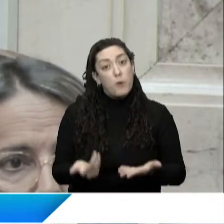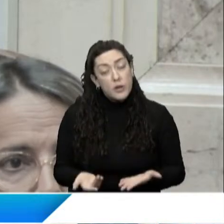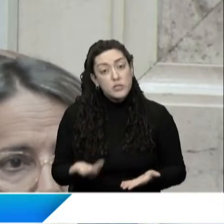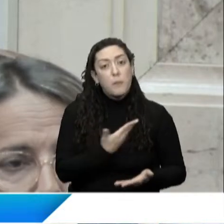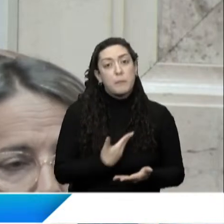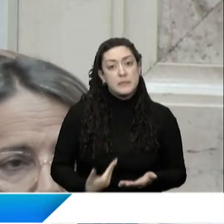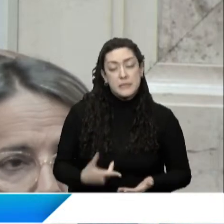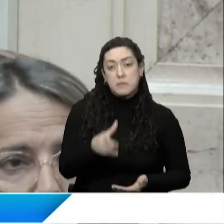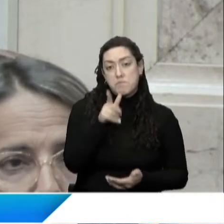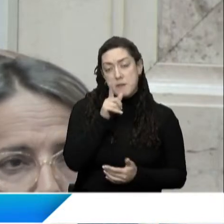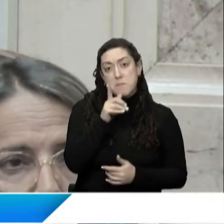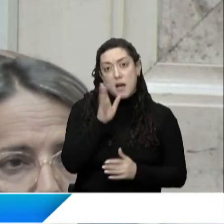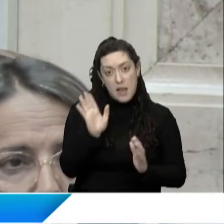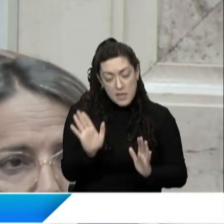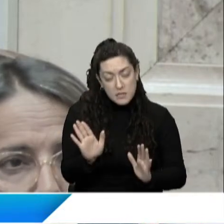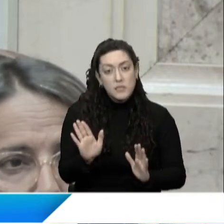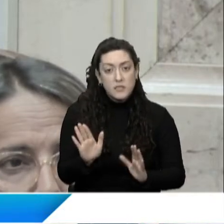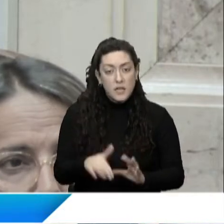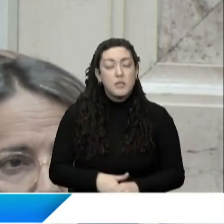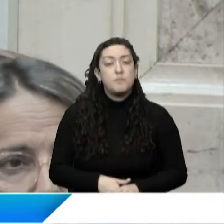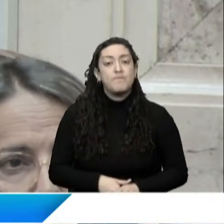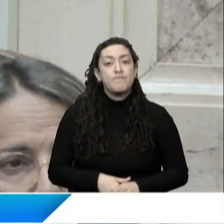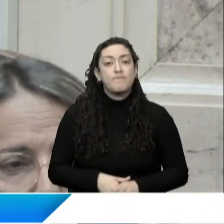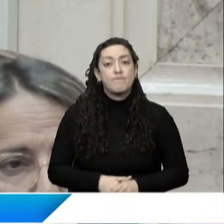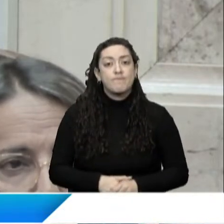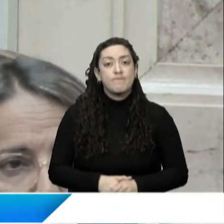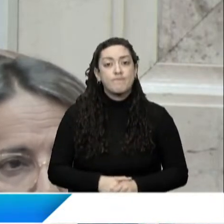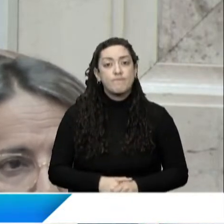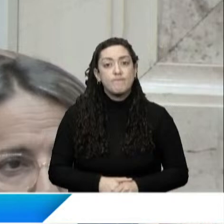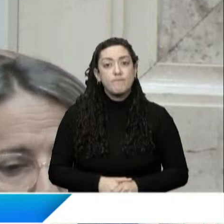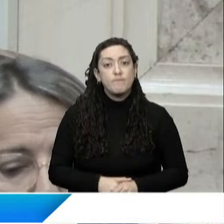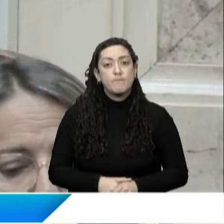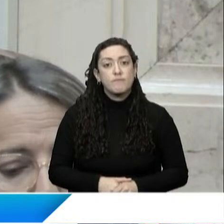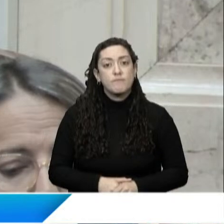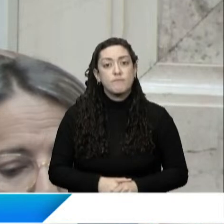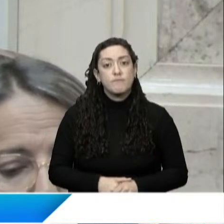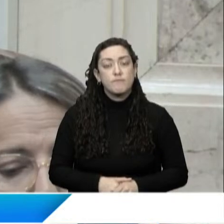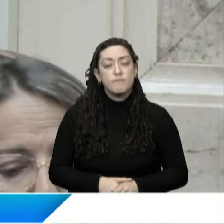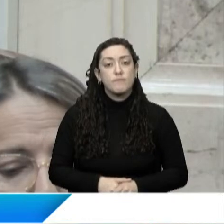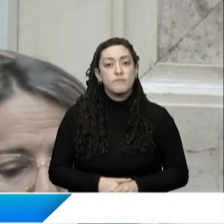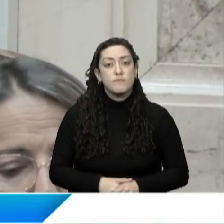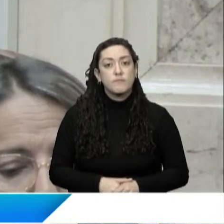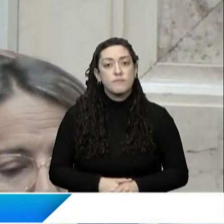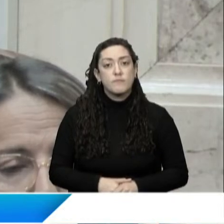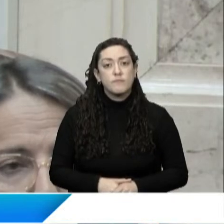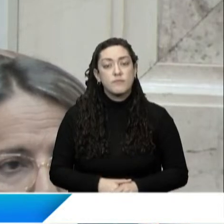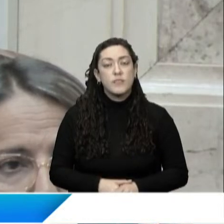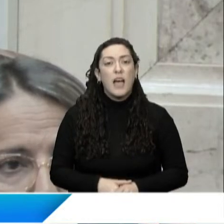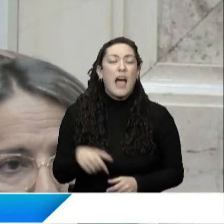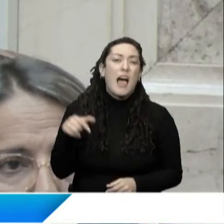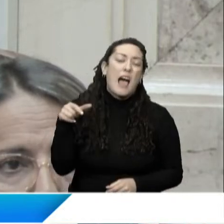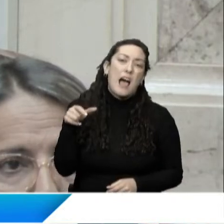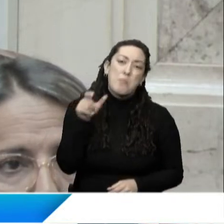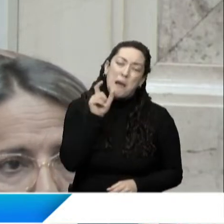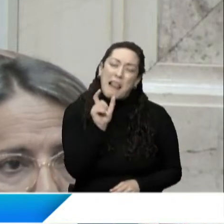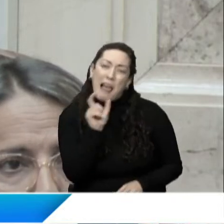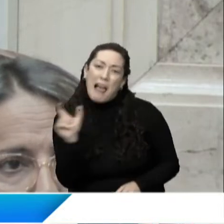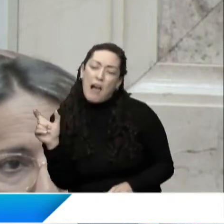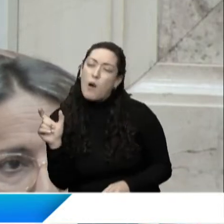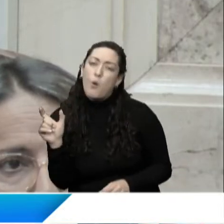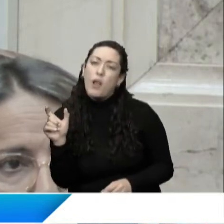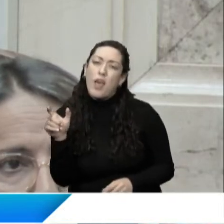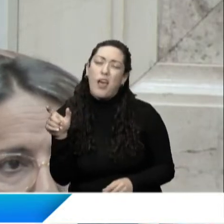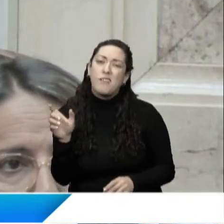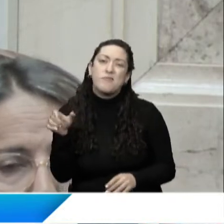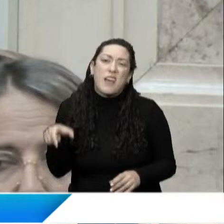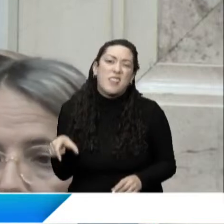señor presidente, en vez de, debería ahorrarse los adjetivos y ser